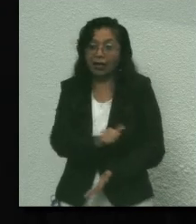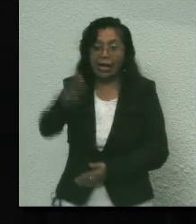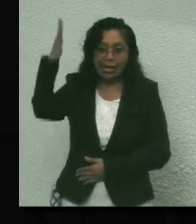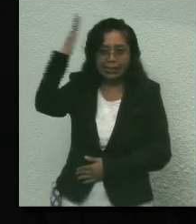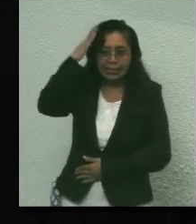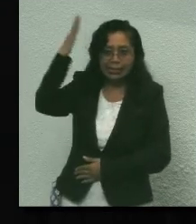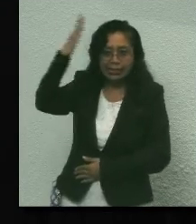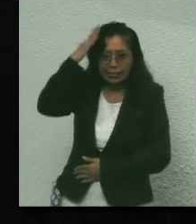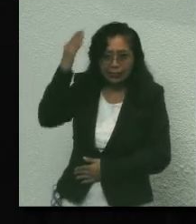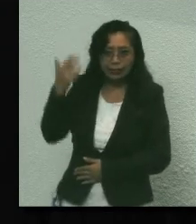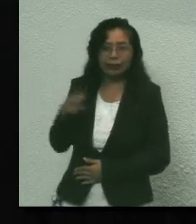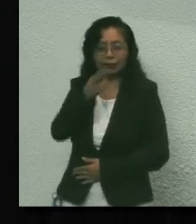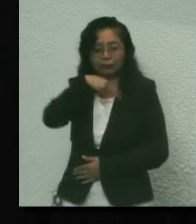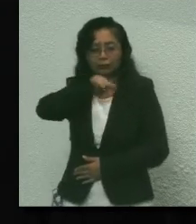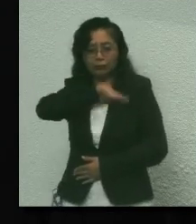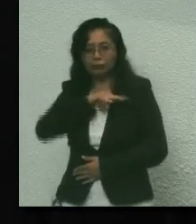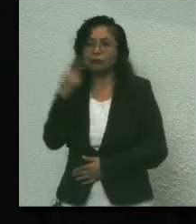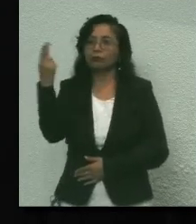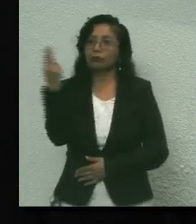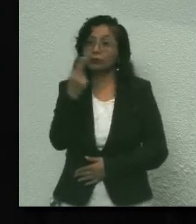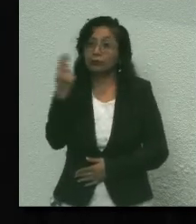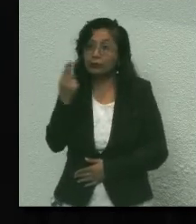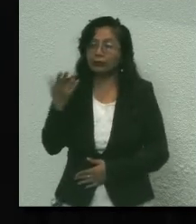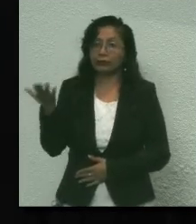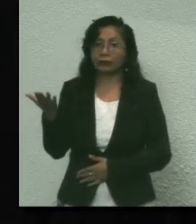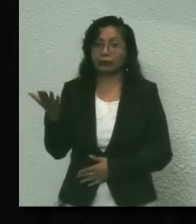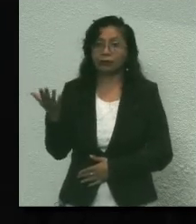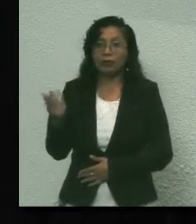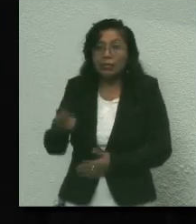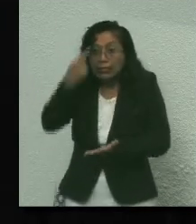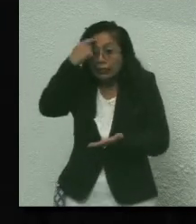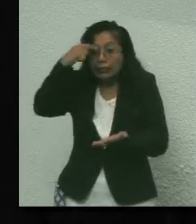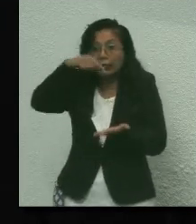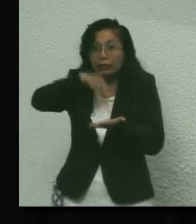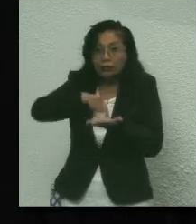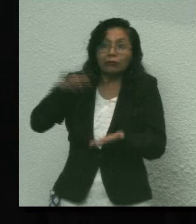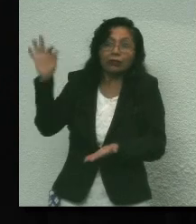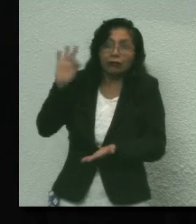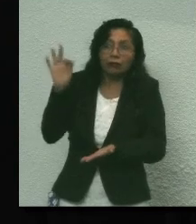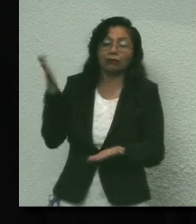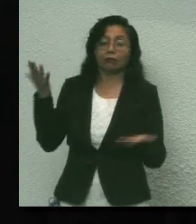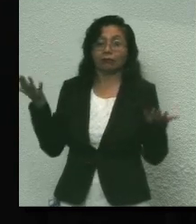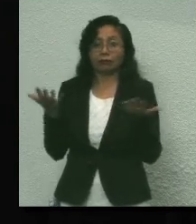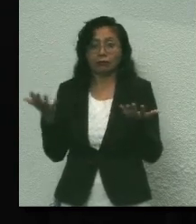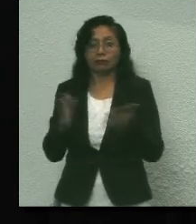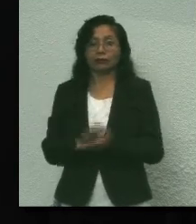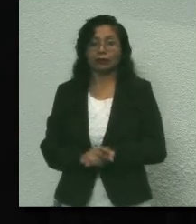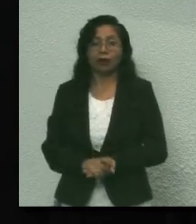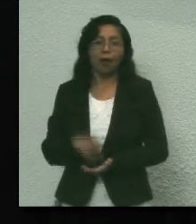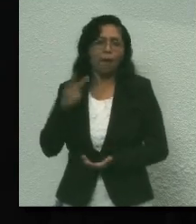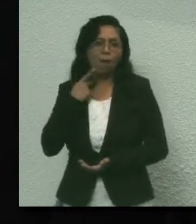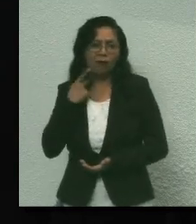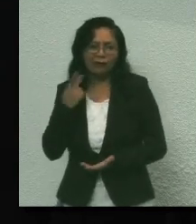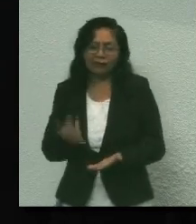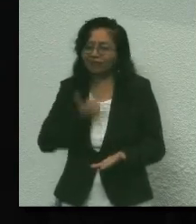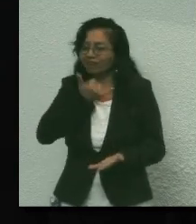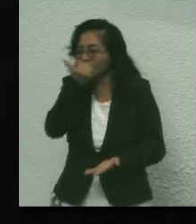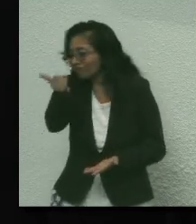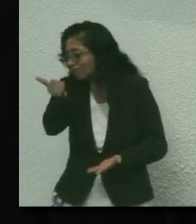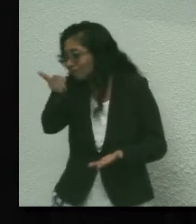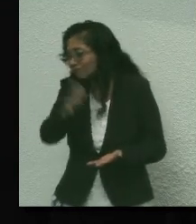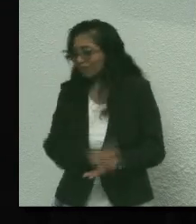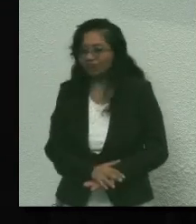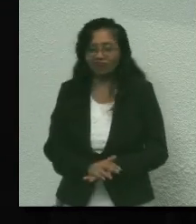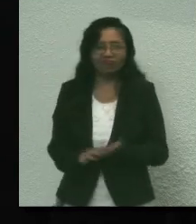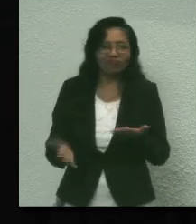que necesitamos, que necesitábamos y que creíamos que sería. Políticamente ha sido errático y